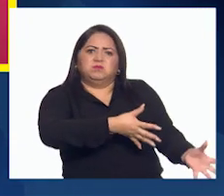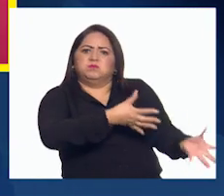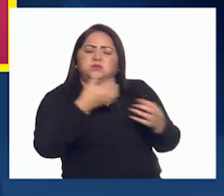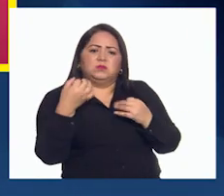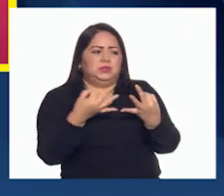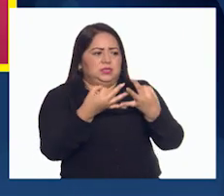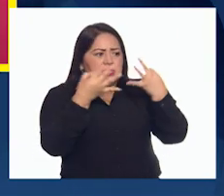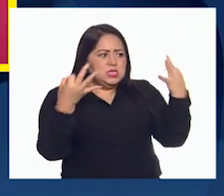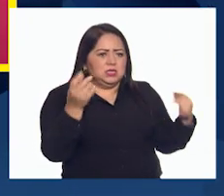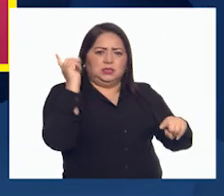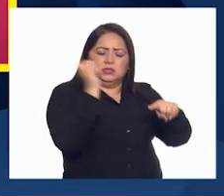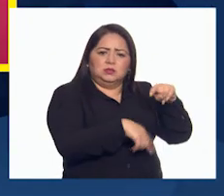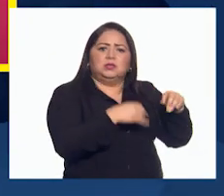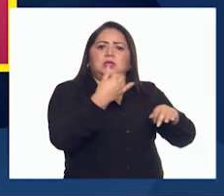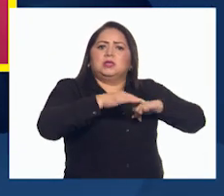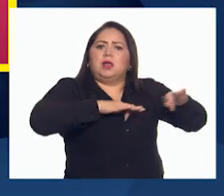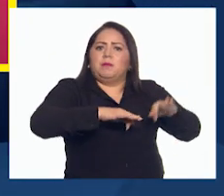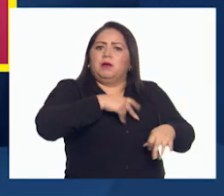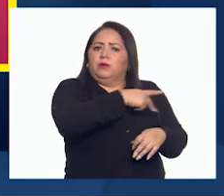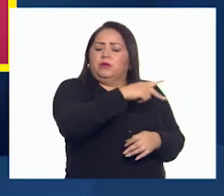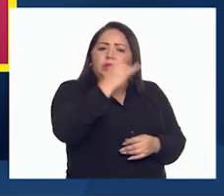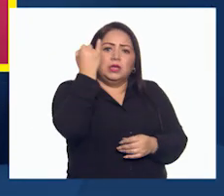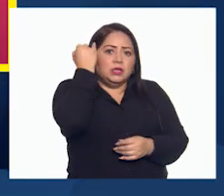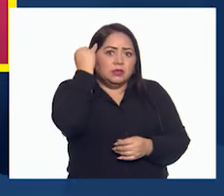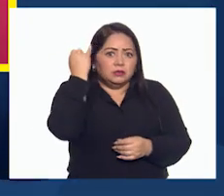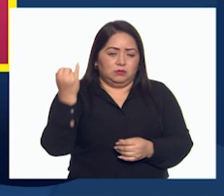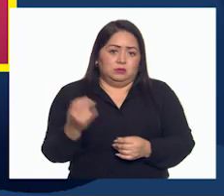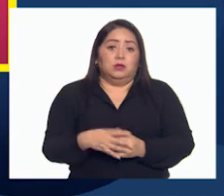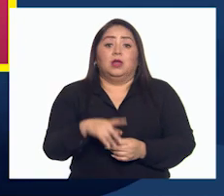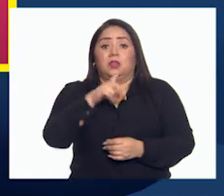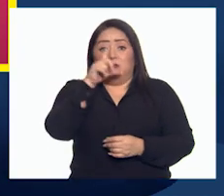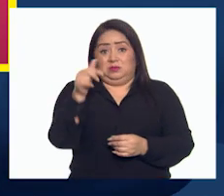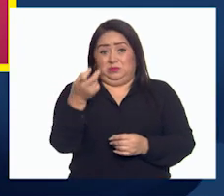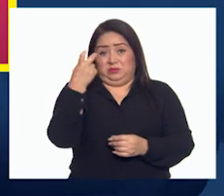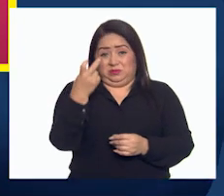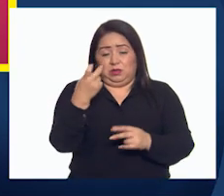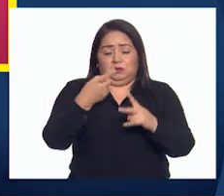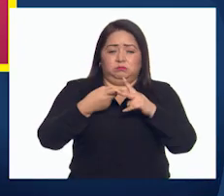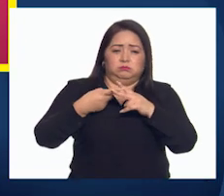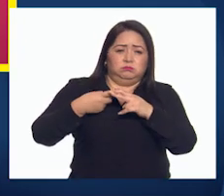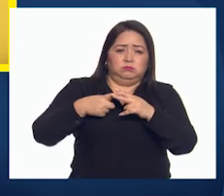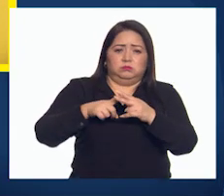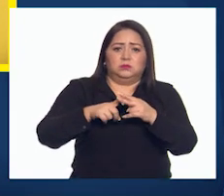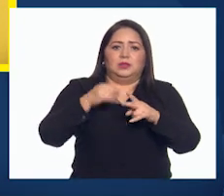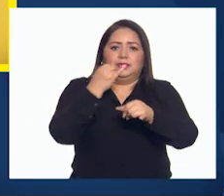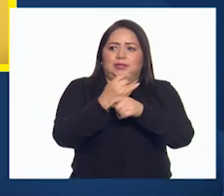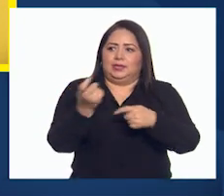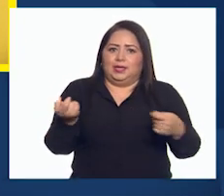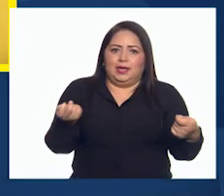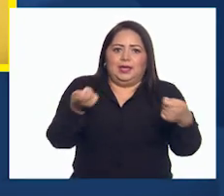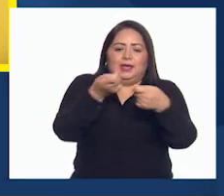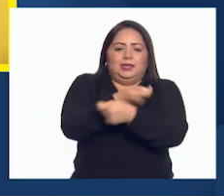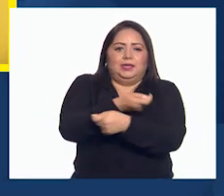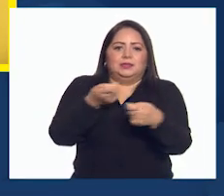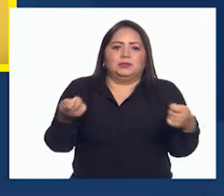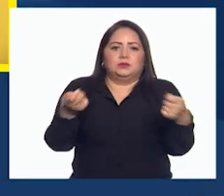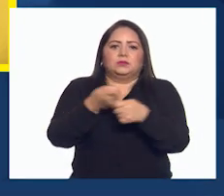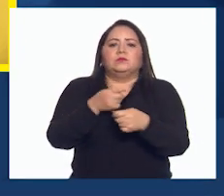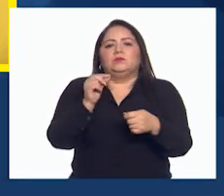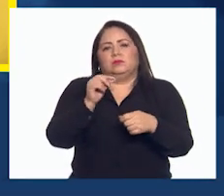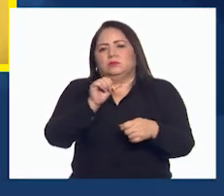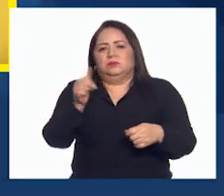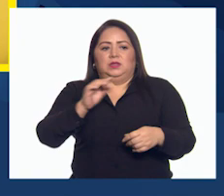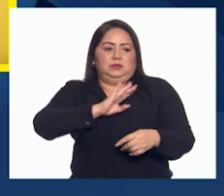las tierras, sino también del trabajo de los indios. A partir de entonces empezó un intercambio constante